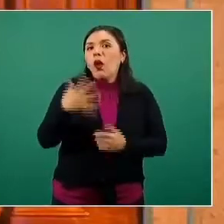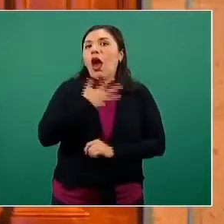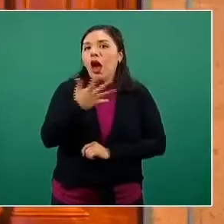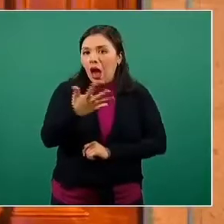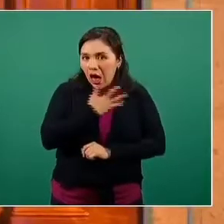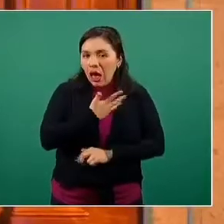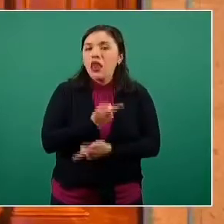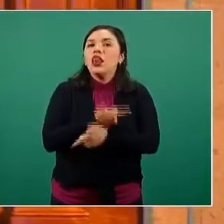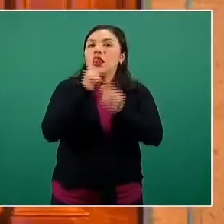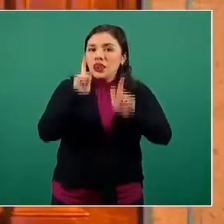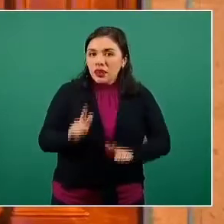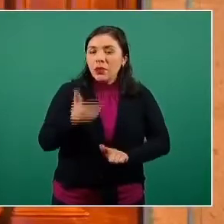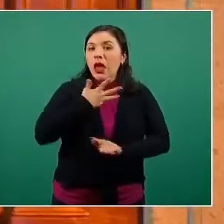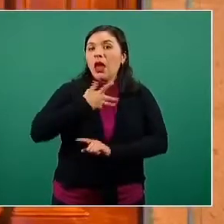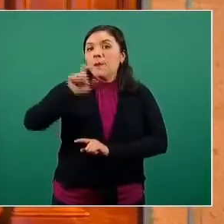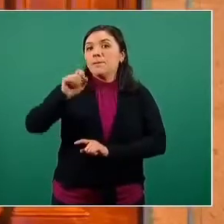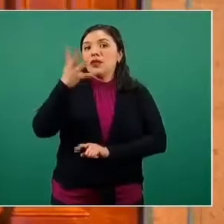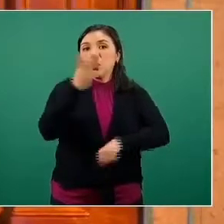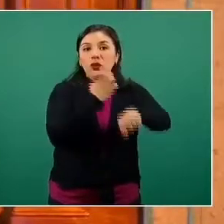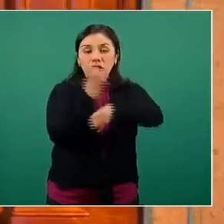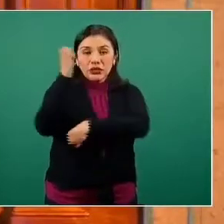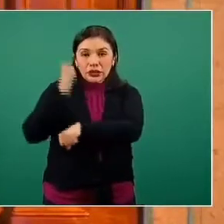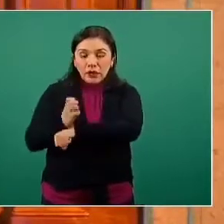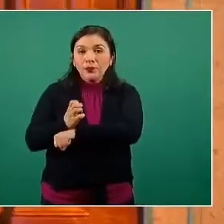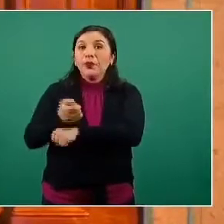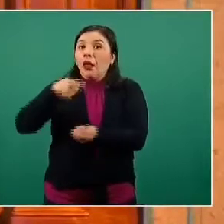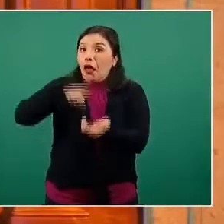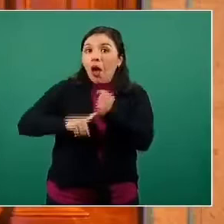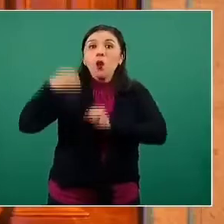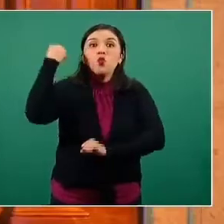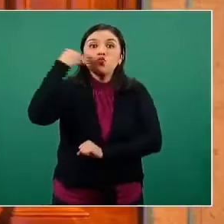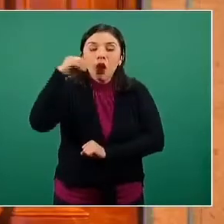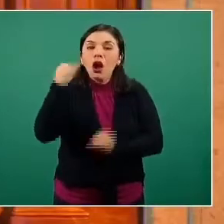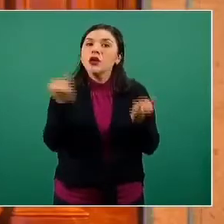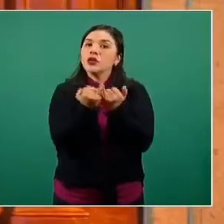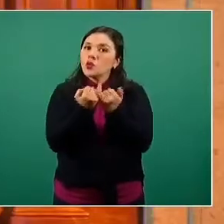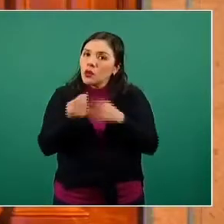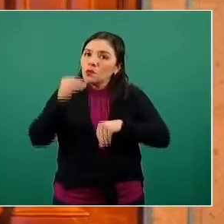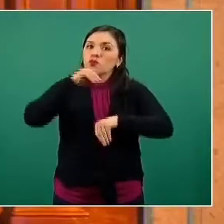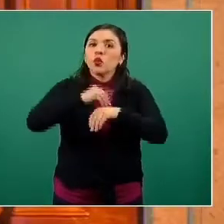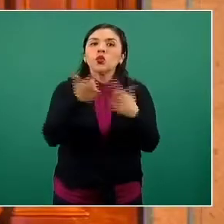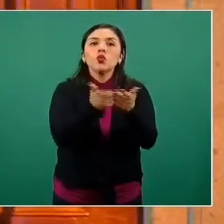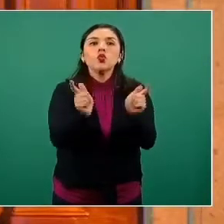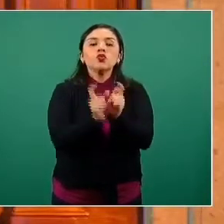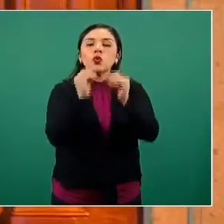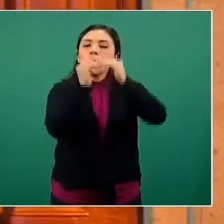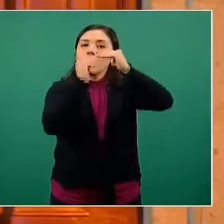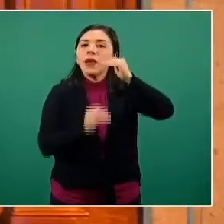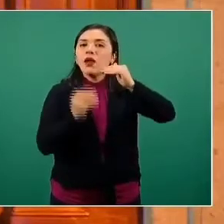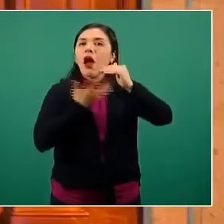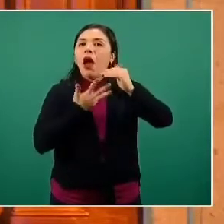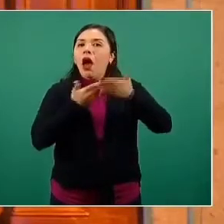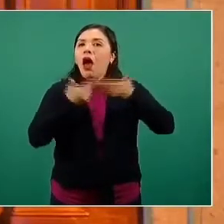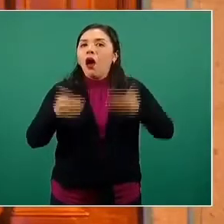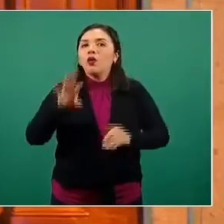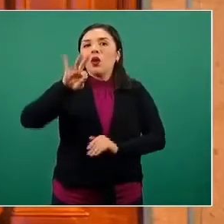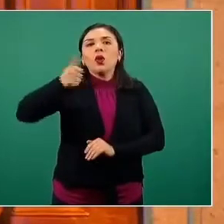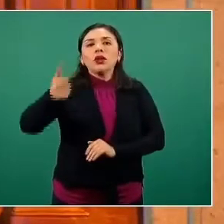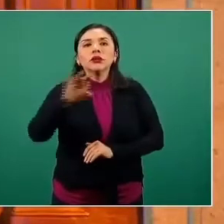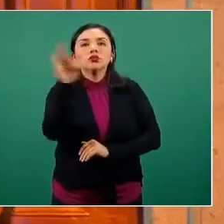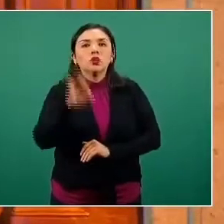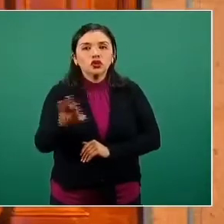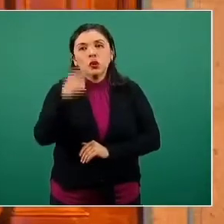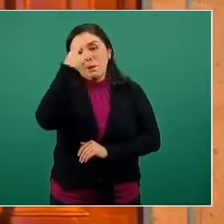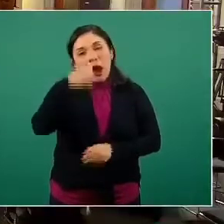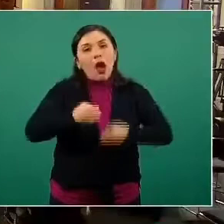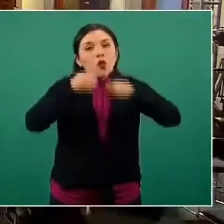24 de ellas, e inclusive Oaxaca se suma a este grupo con una disminución que ahora está en 46% solo